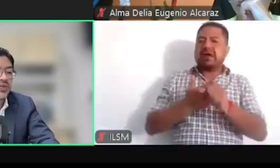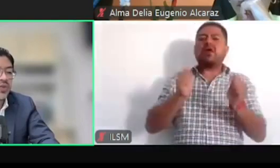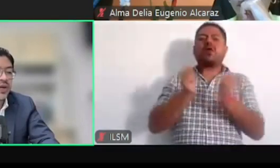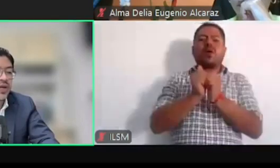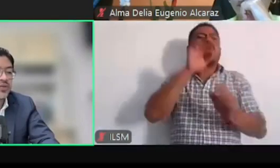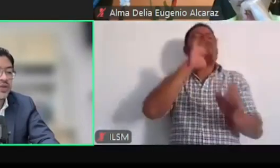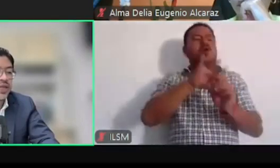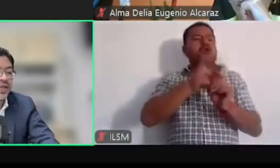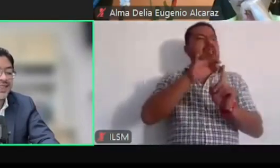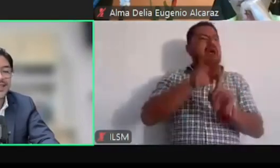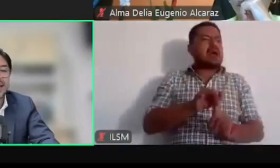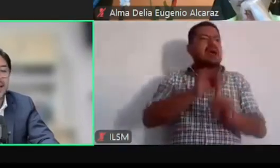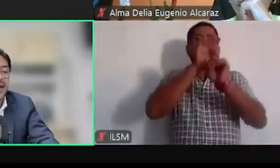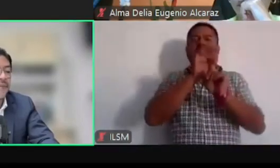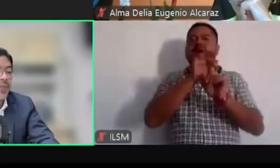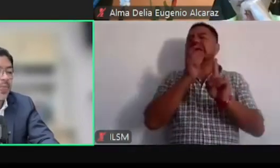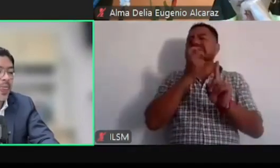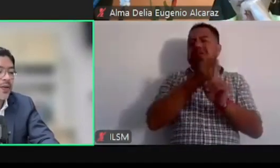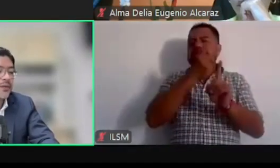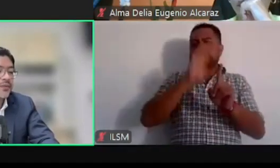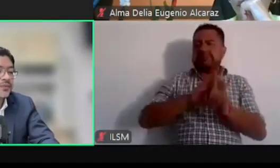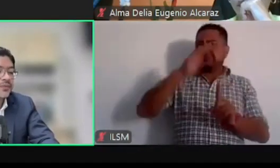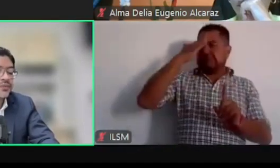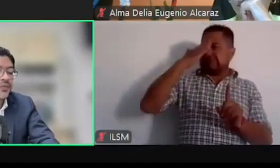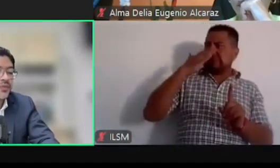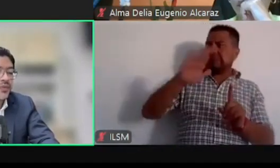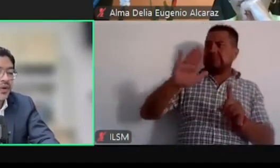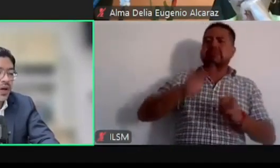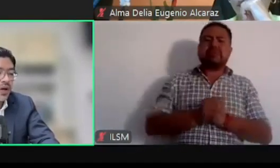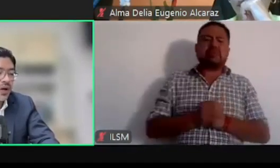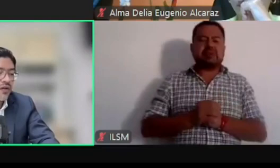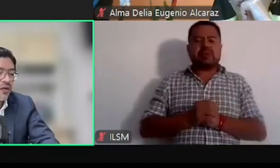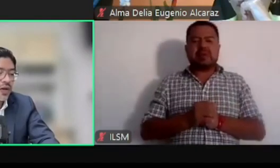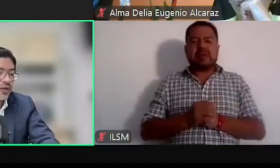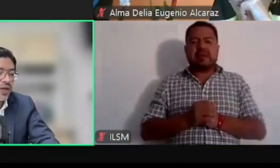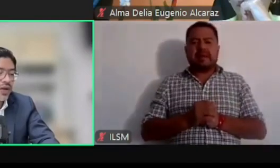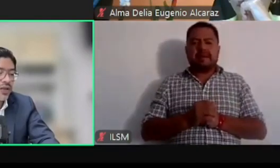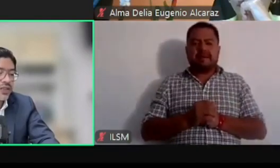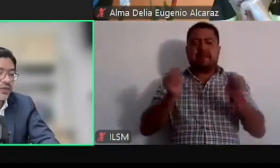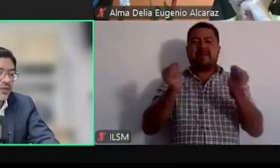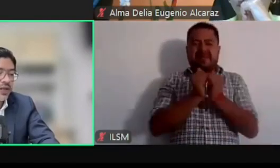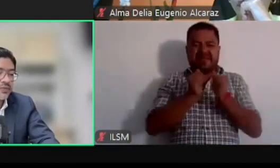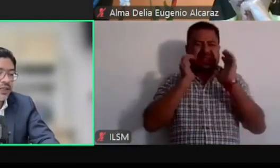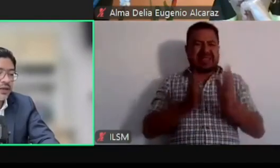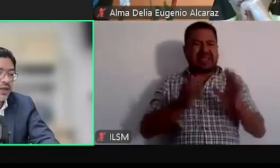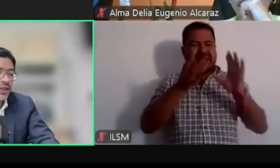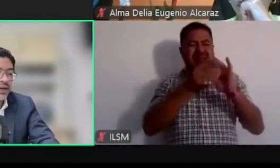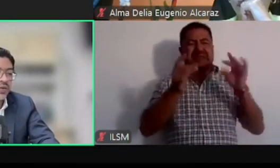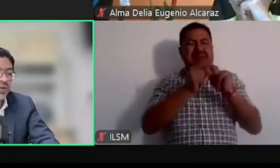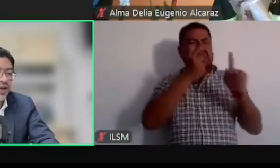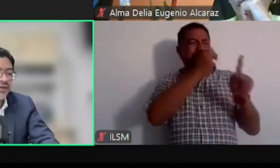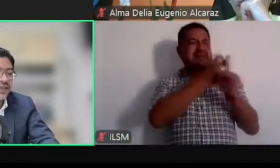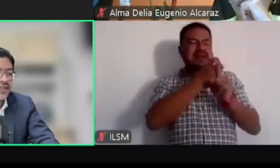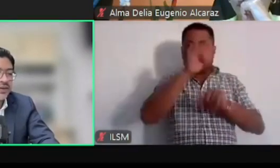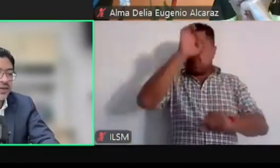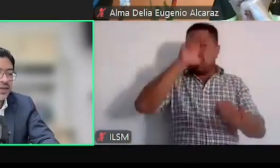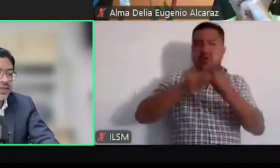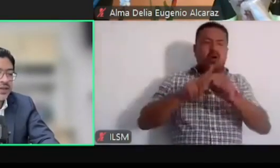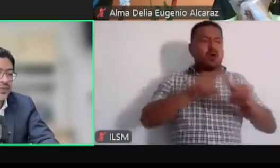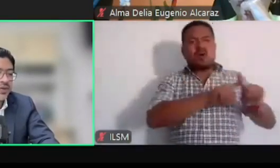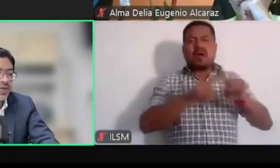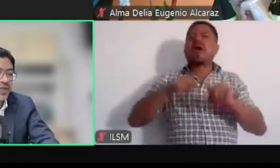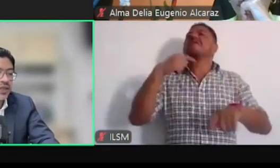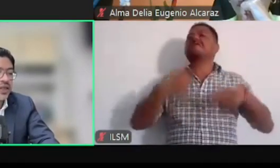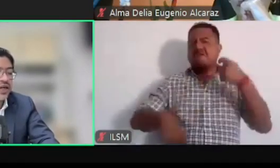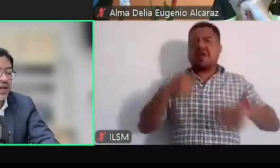votados por una causa que les es ajena conforme lo anterior desde una perspectiva intercultural y flexible se